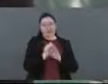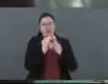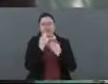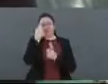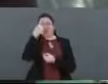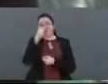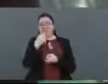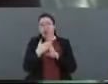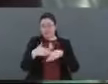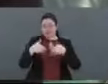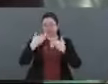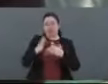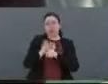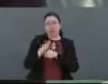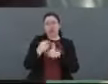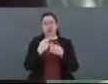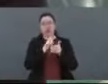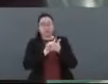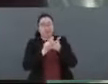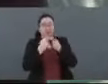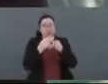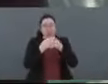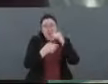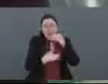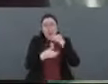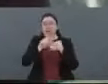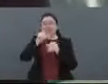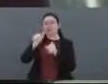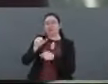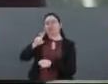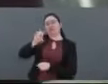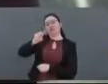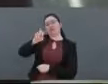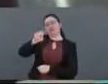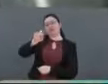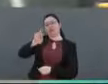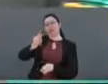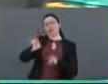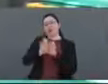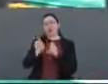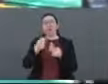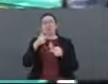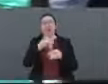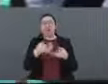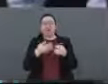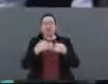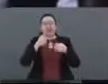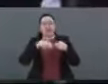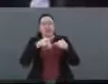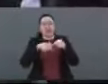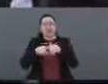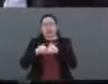Atrás están los filtros, el sedimentador y vamos caminando, por favor. Por favor, adelante.